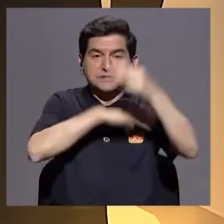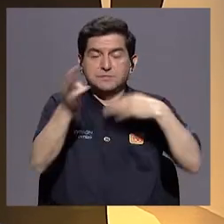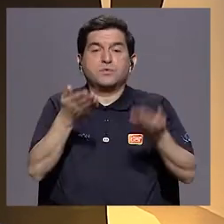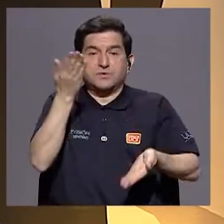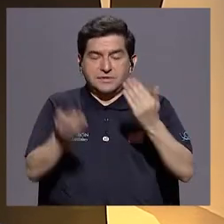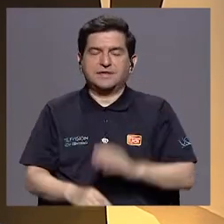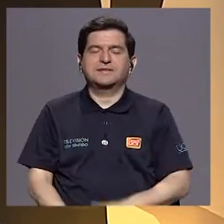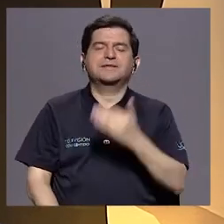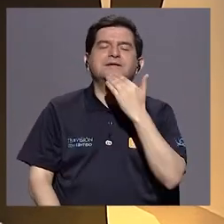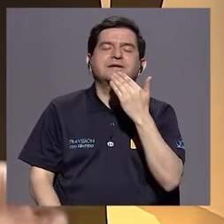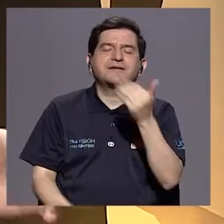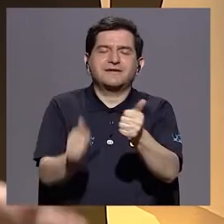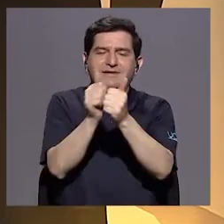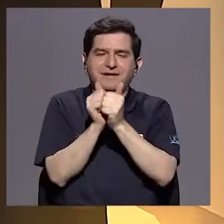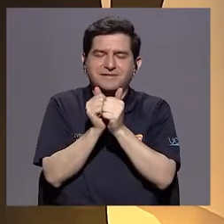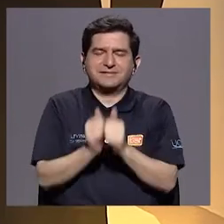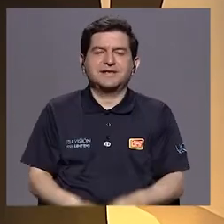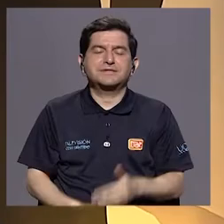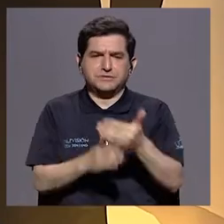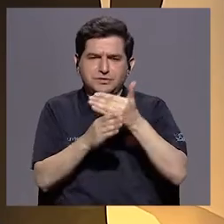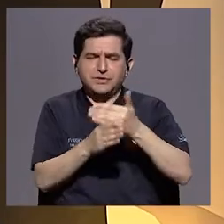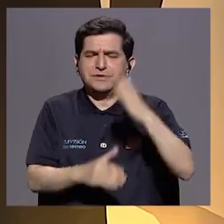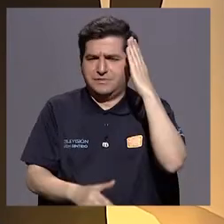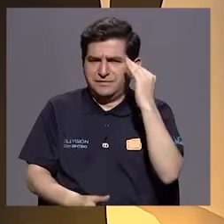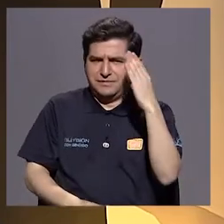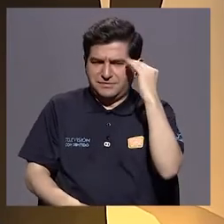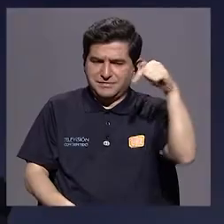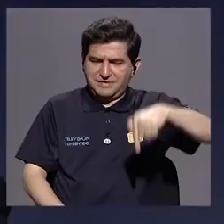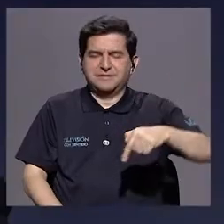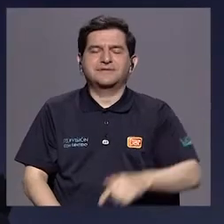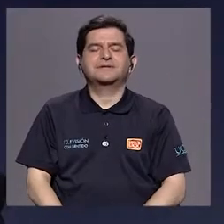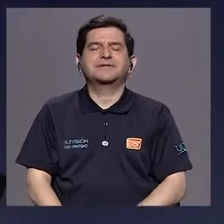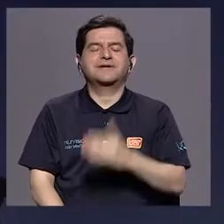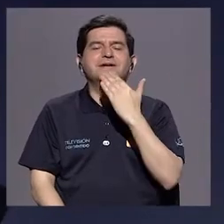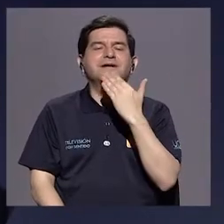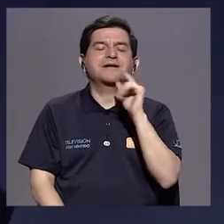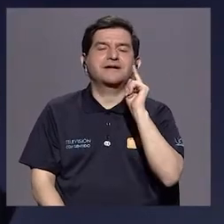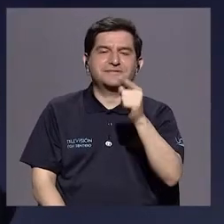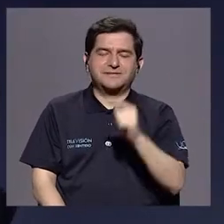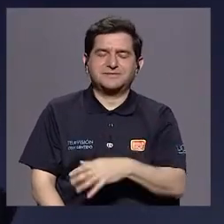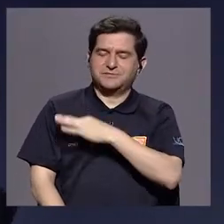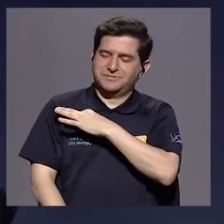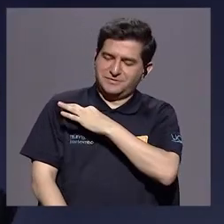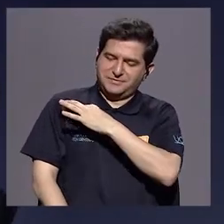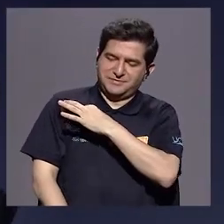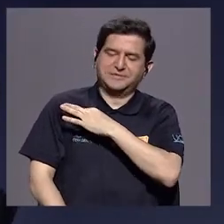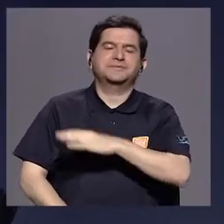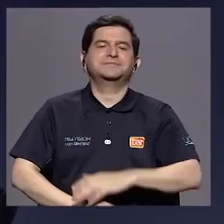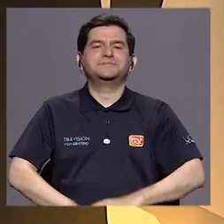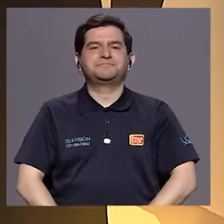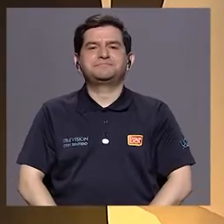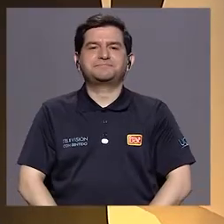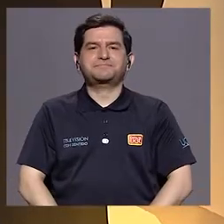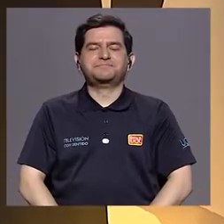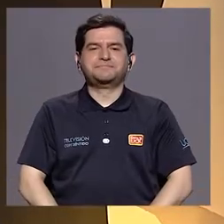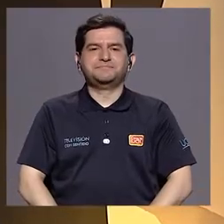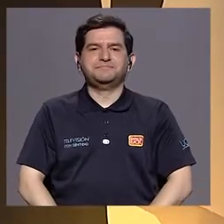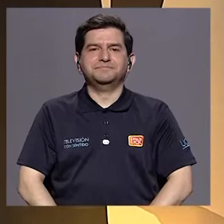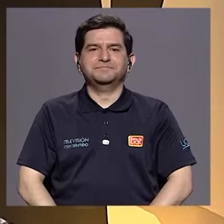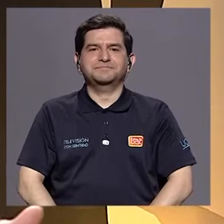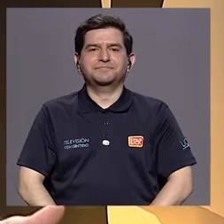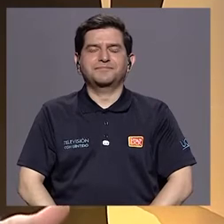por acompañarnos y por compartir tu experiencia con nosotros no más bien gracias a ustedes por invitarme muy bien paz